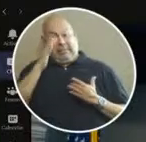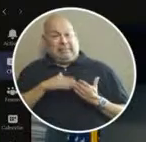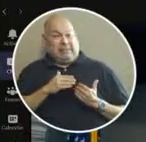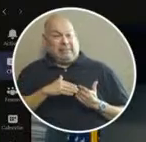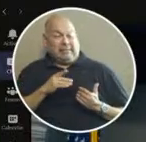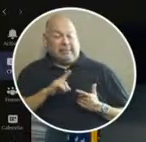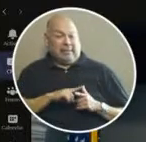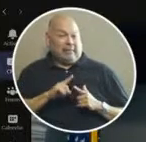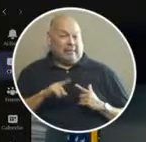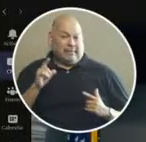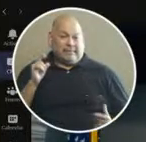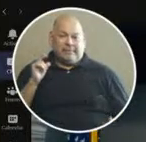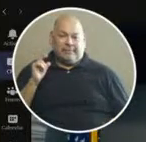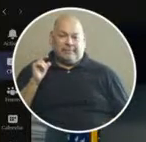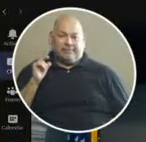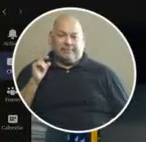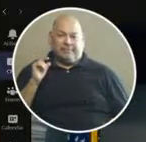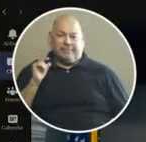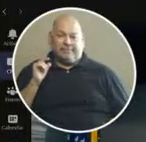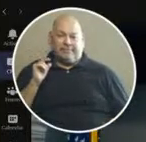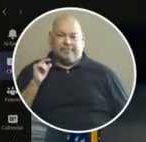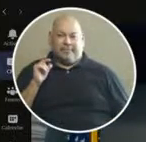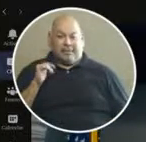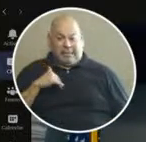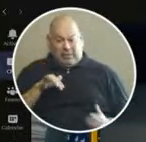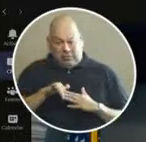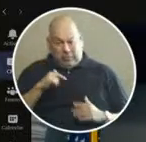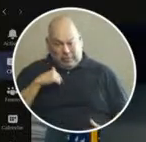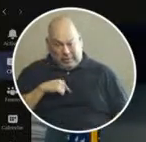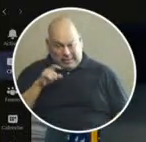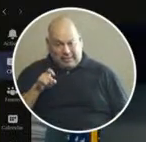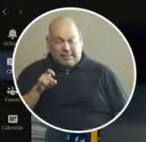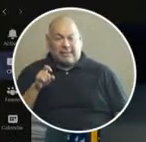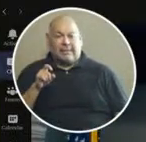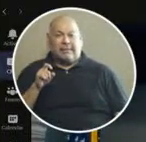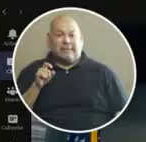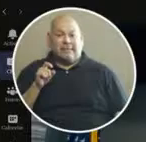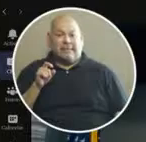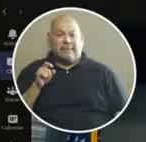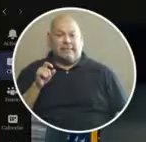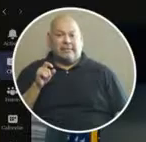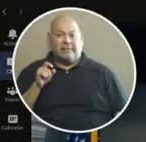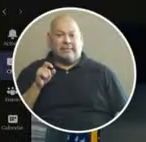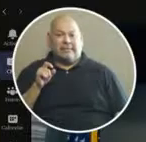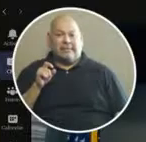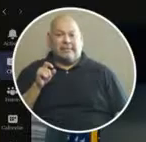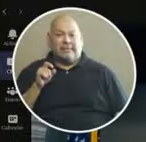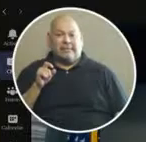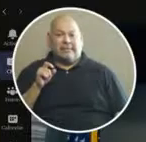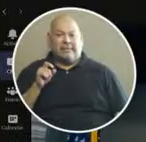y otras medidas que necesitamos tener